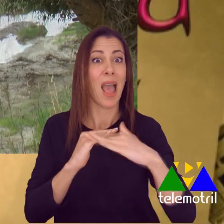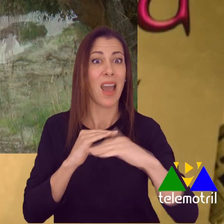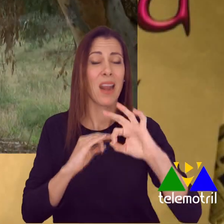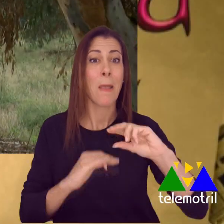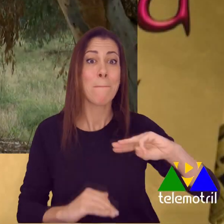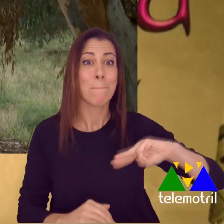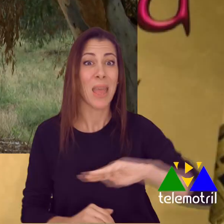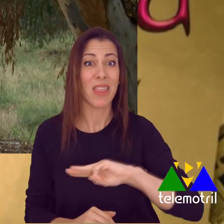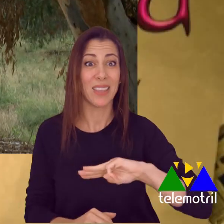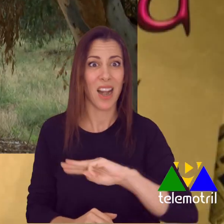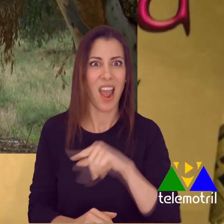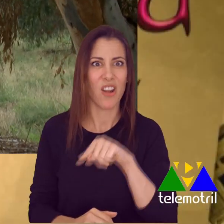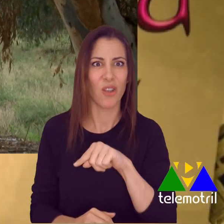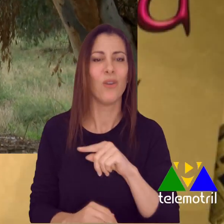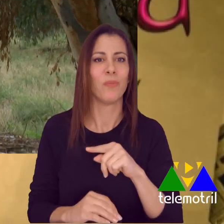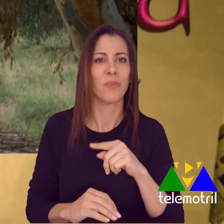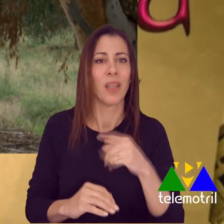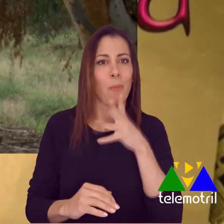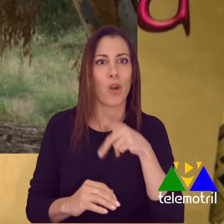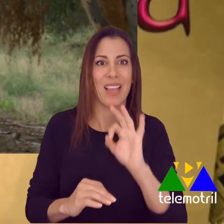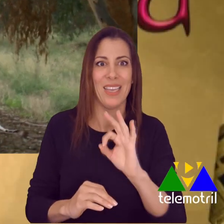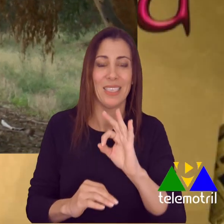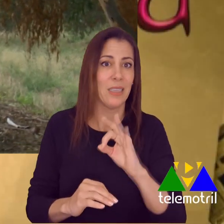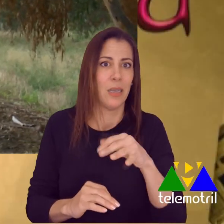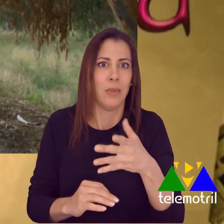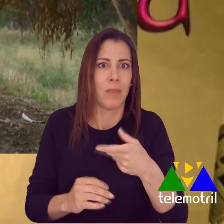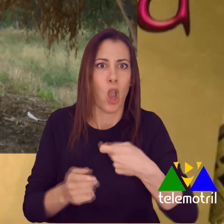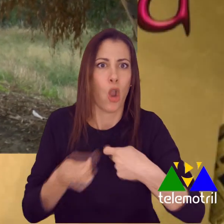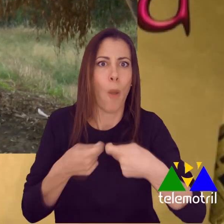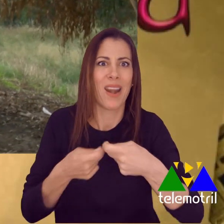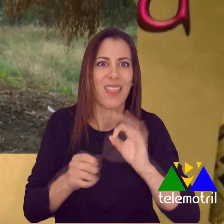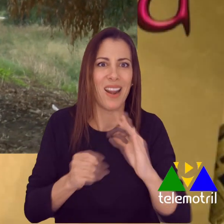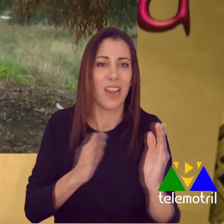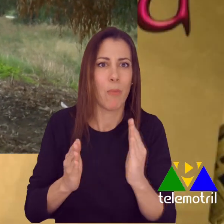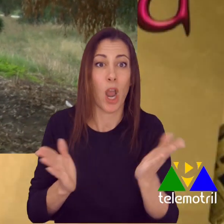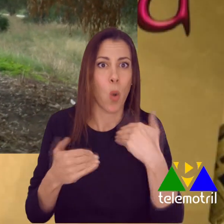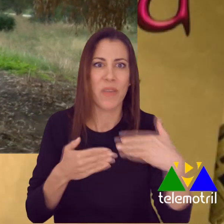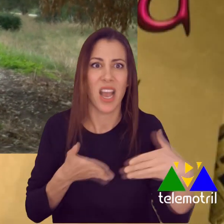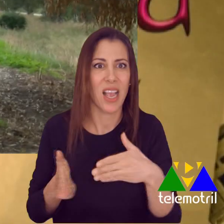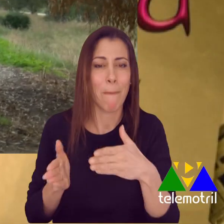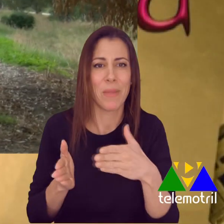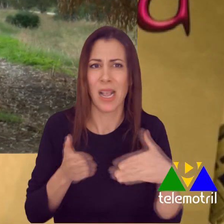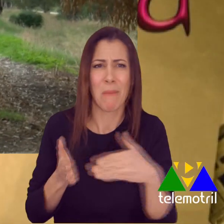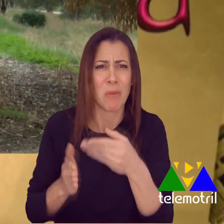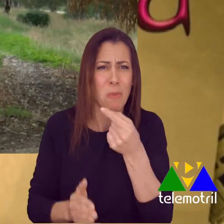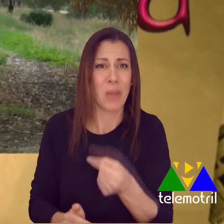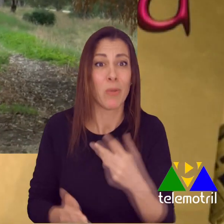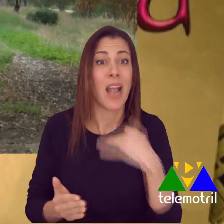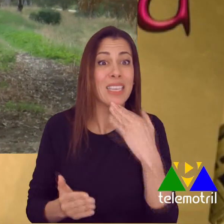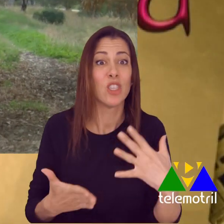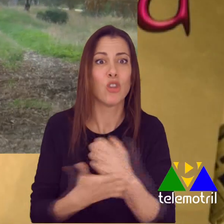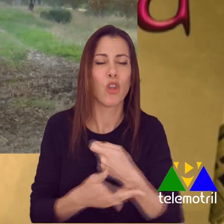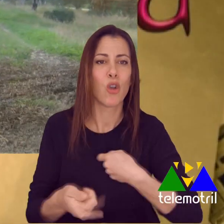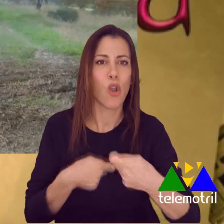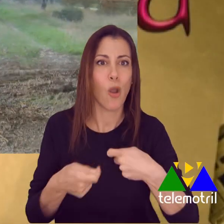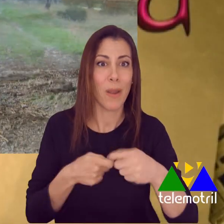sitio donde era la vía comercial de la época, no había camino o los caminos eran mínimos, y casi todo el